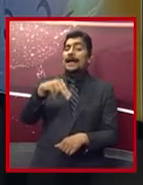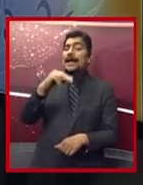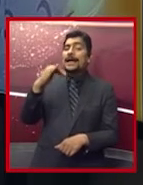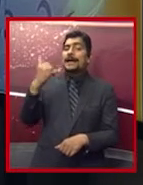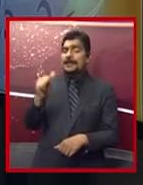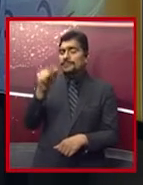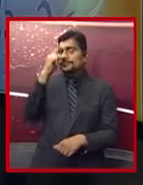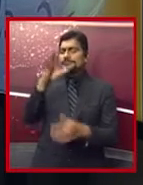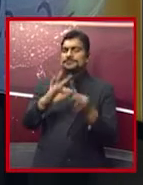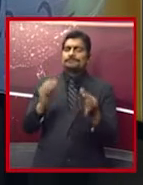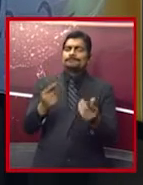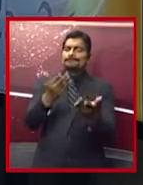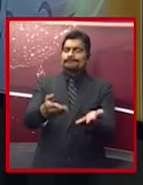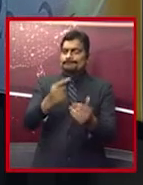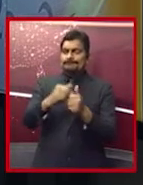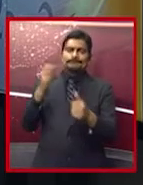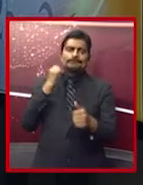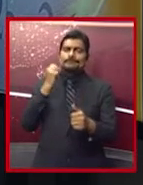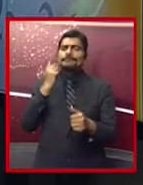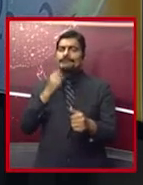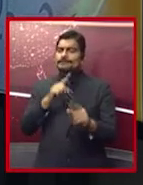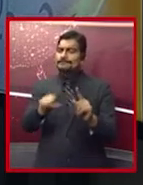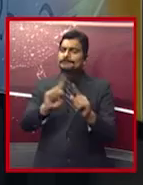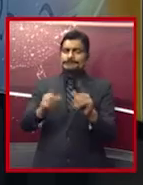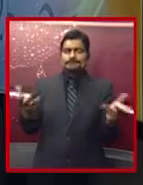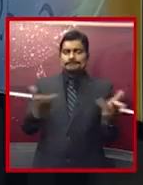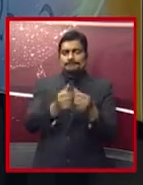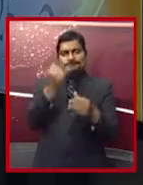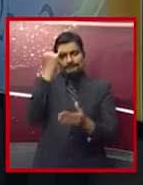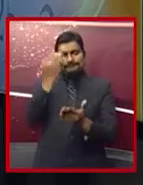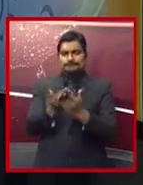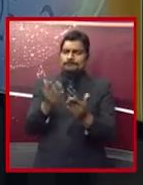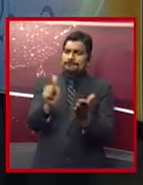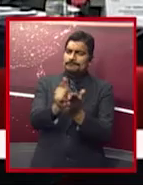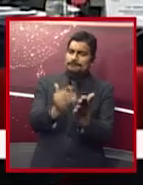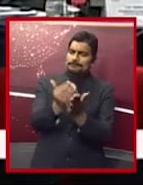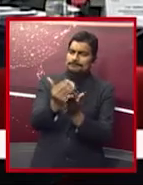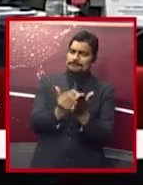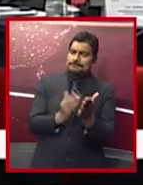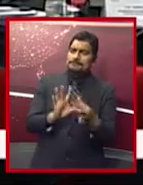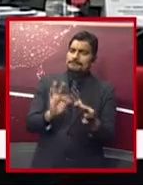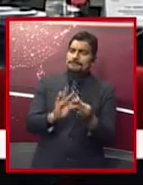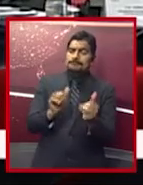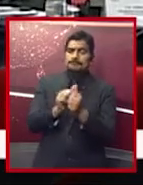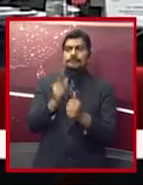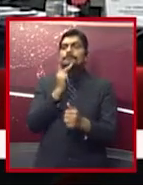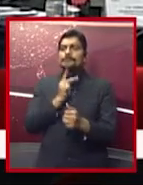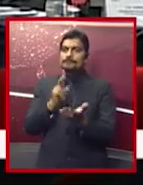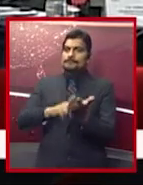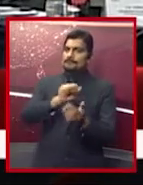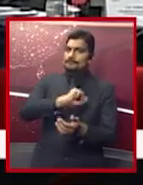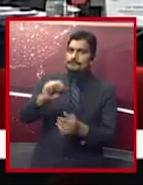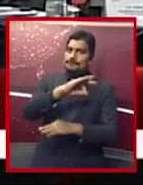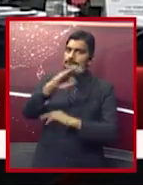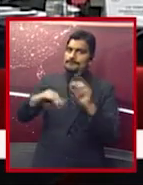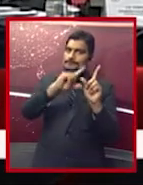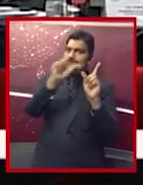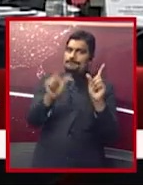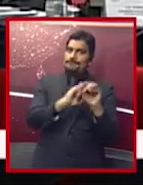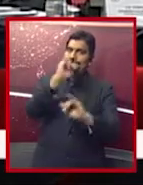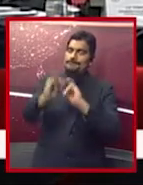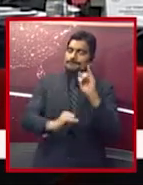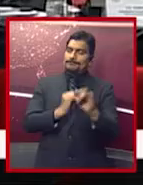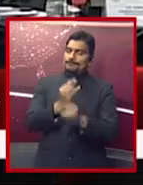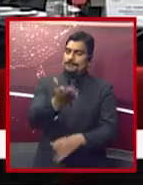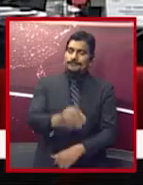ante los legisladores las acciones que emprendió esta empresa productiva del Estado ante la disminución de los precios de crudo que afectaron a todo el entorno internacional.